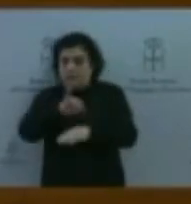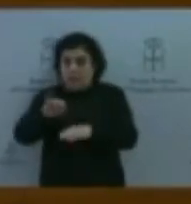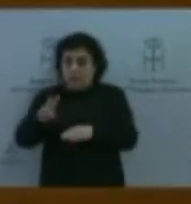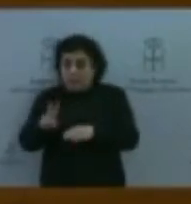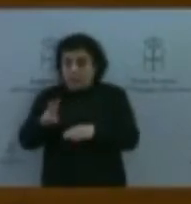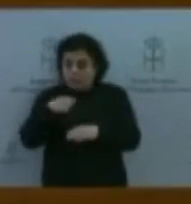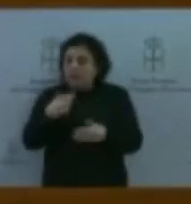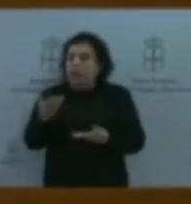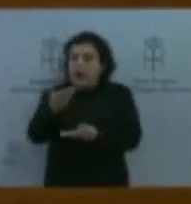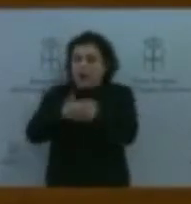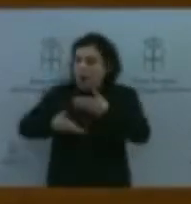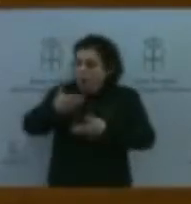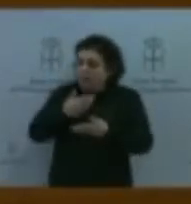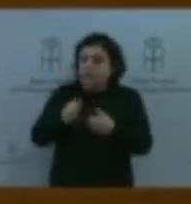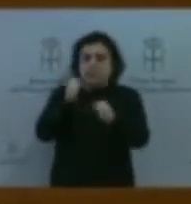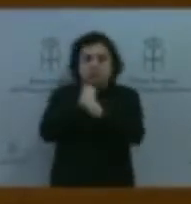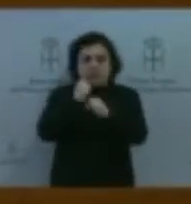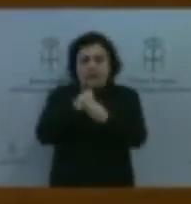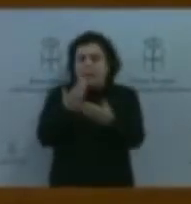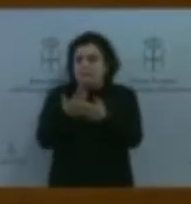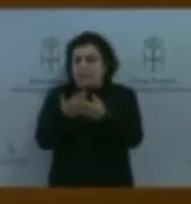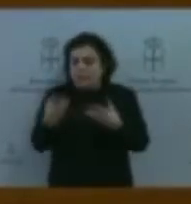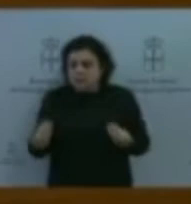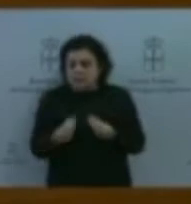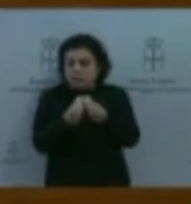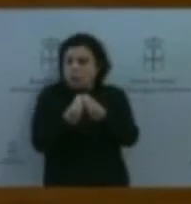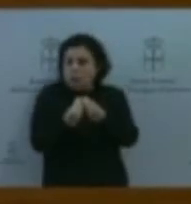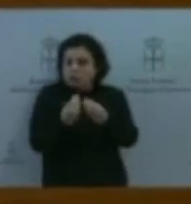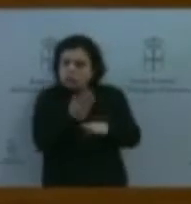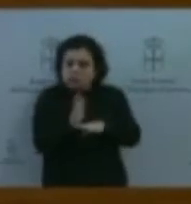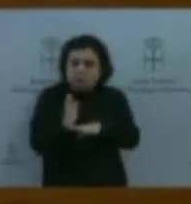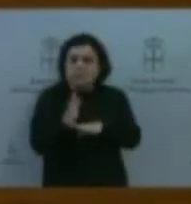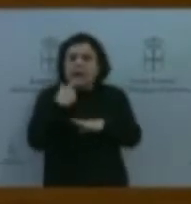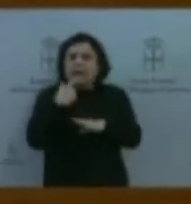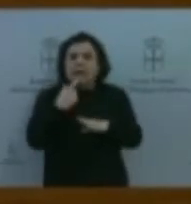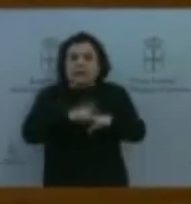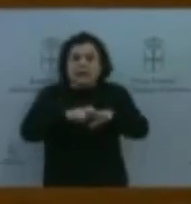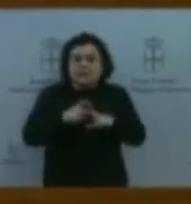esos presupuestos de carácter social, de fortalecimiento del sistema público.